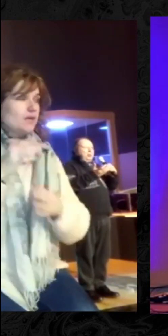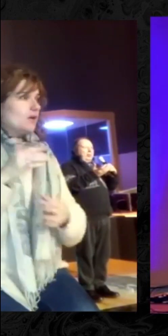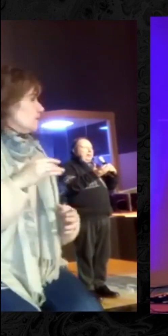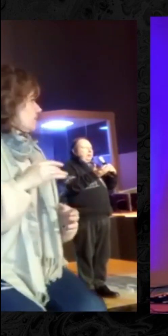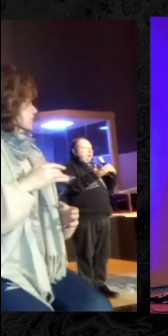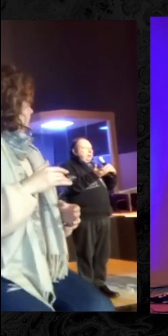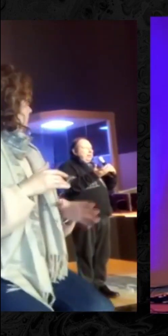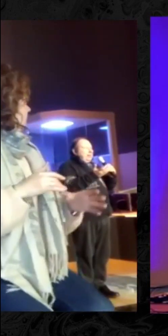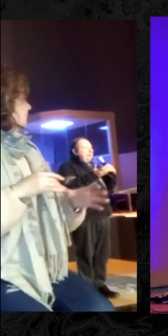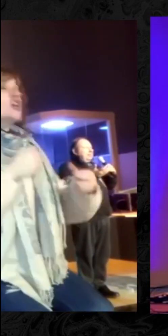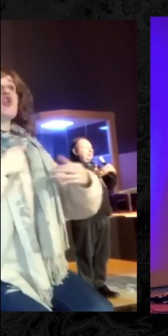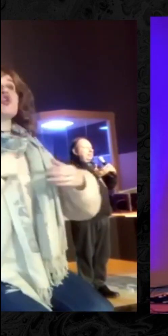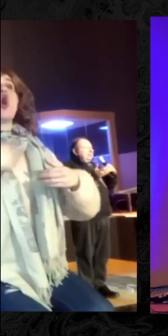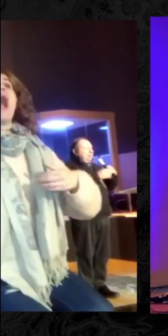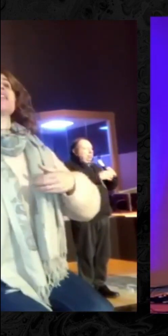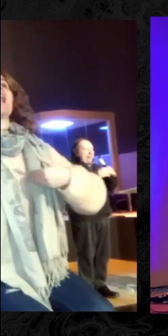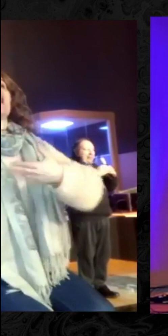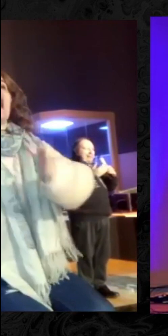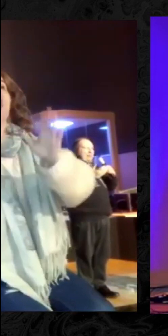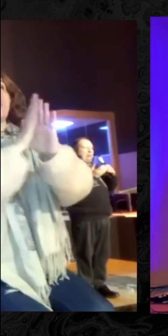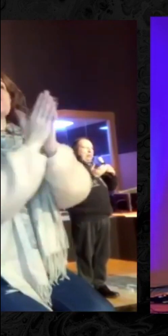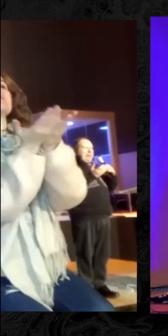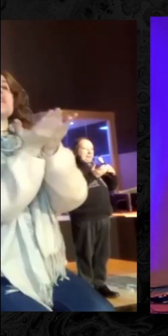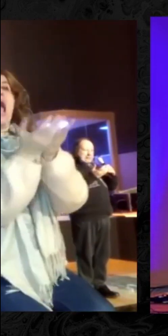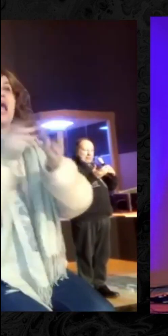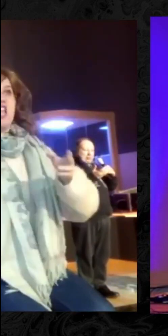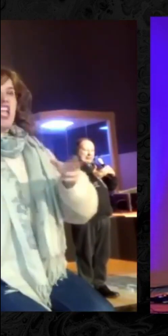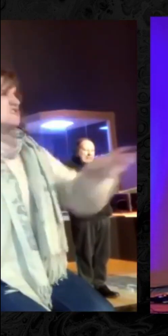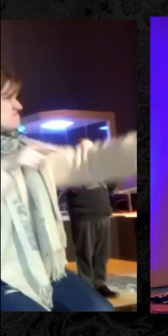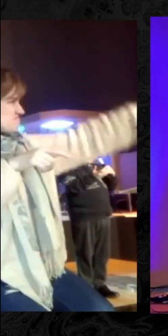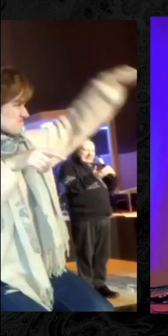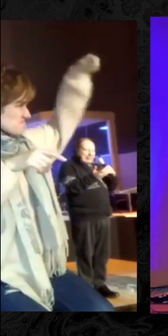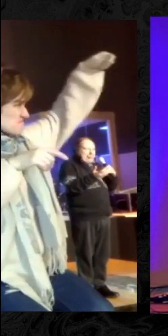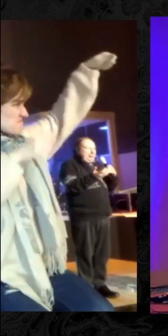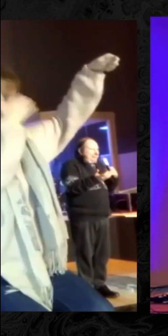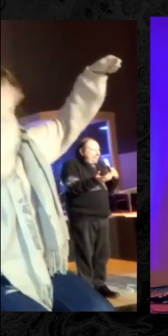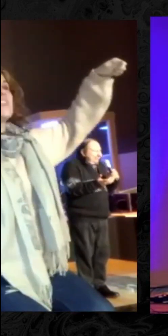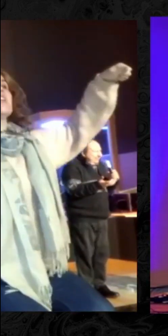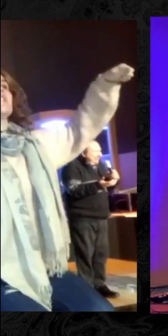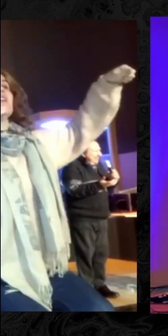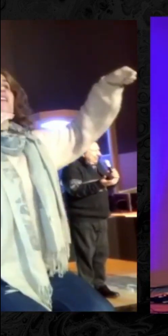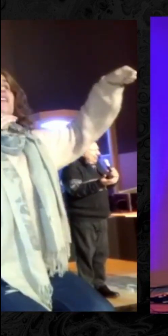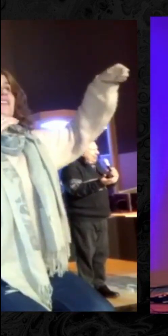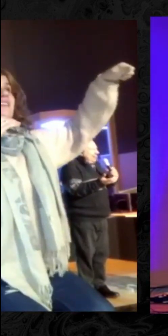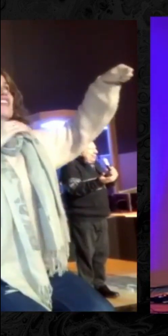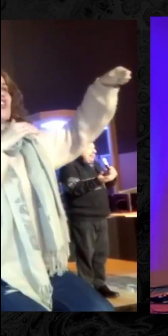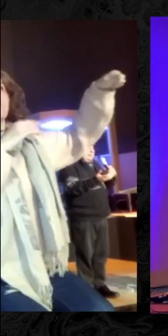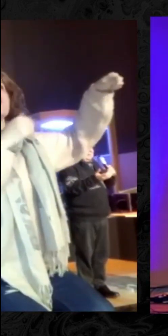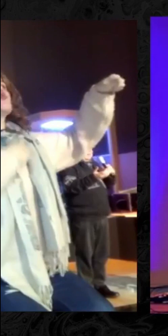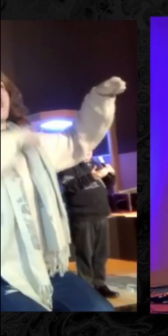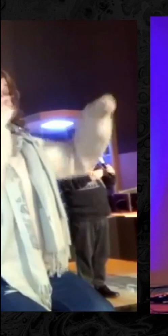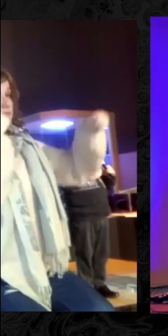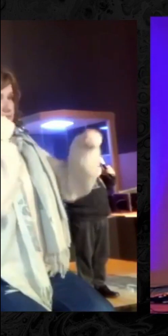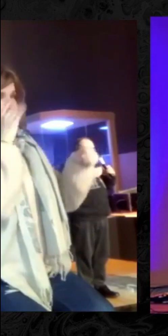un evangelio que yo le regalé y lo abre y cuando lee no es verdad que tienes demonio Mira